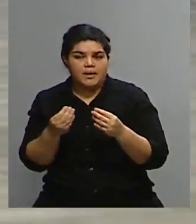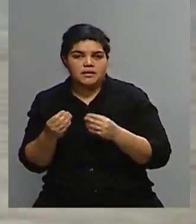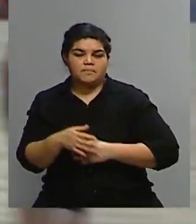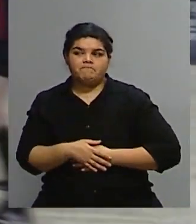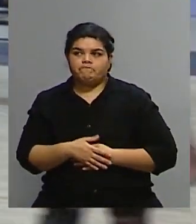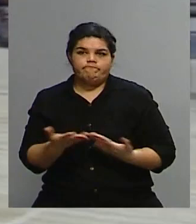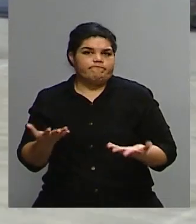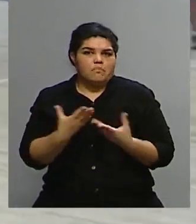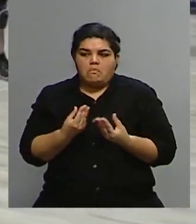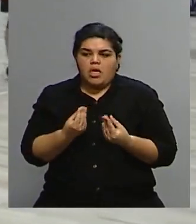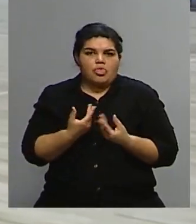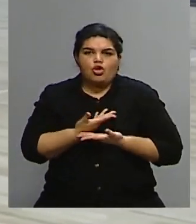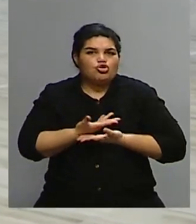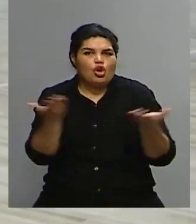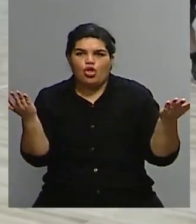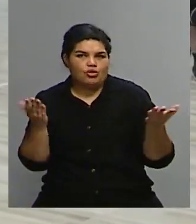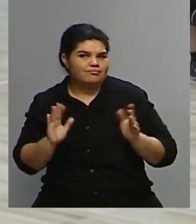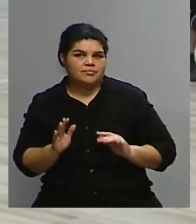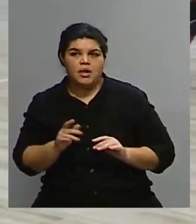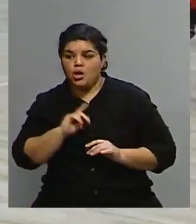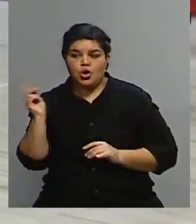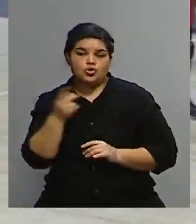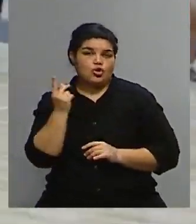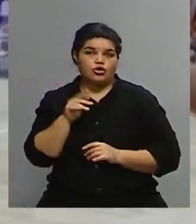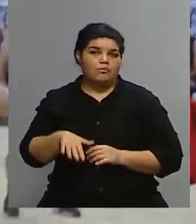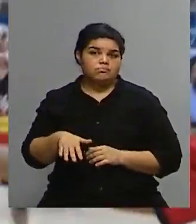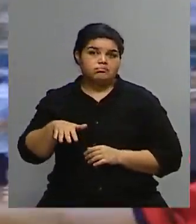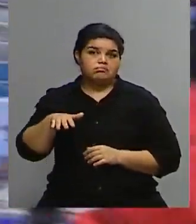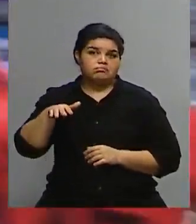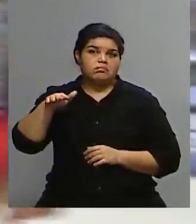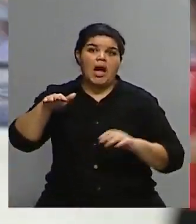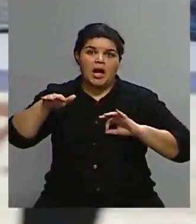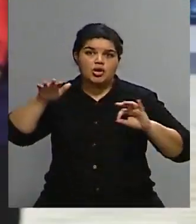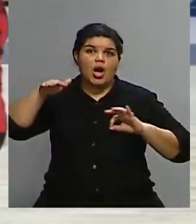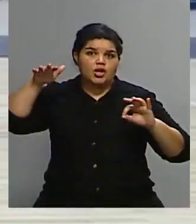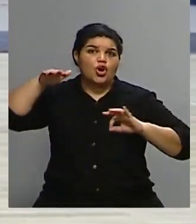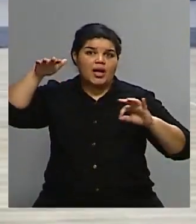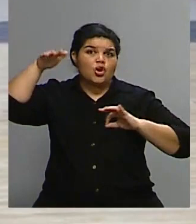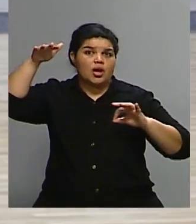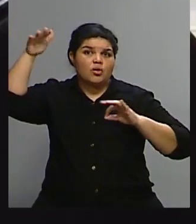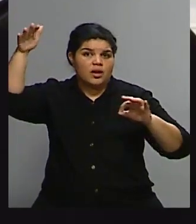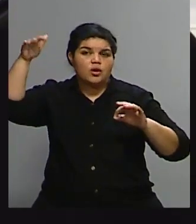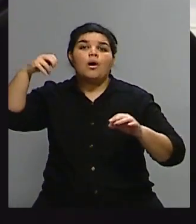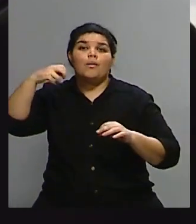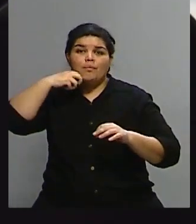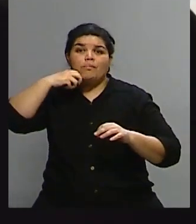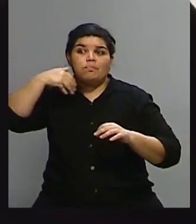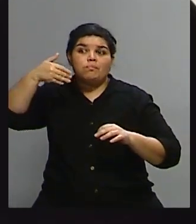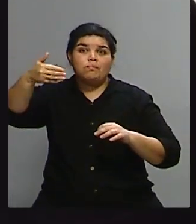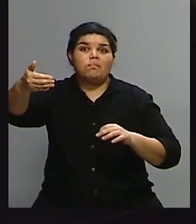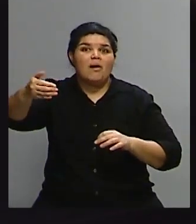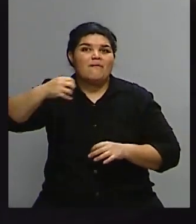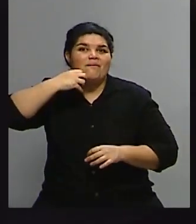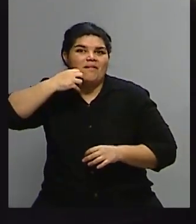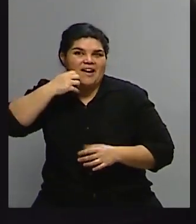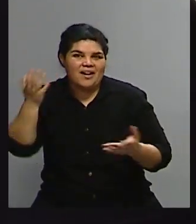las personas. Quienes somos personas envejecientes, porque todas somos personas envejecientes, hay que reconocernos como tales, tenemos como ese miedo